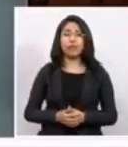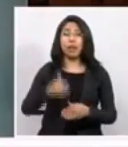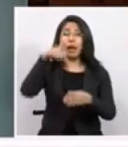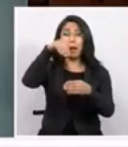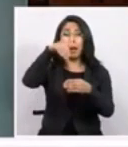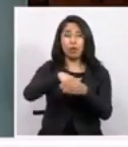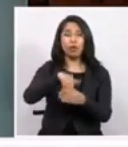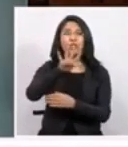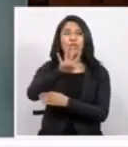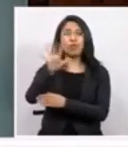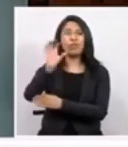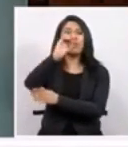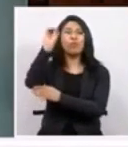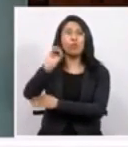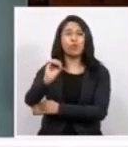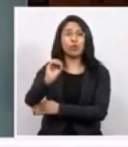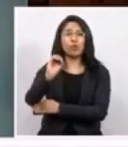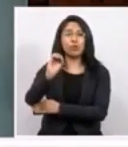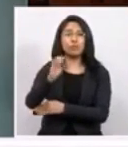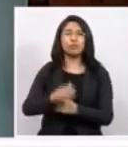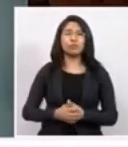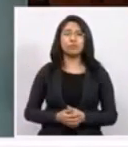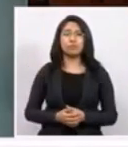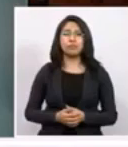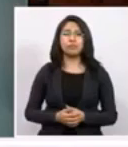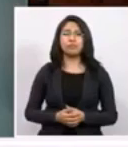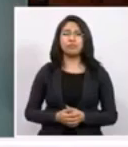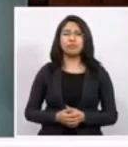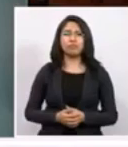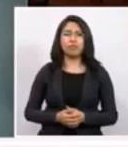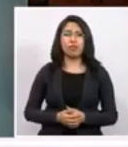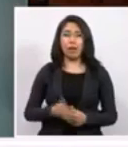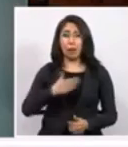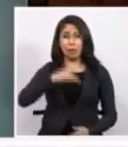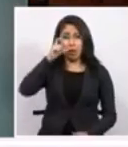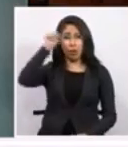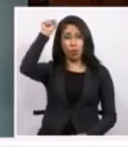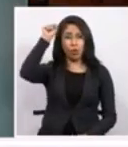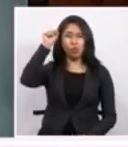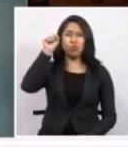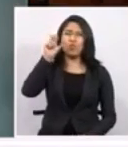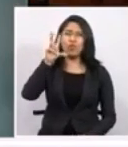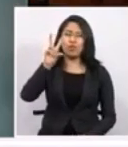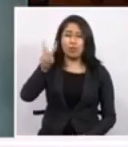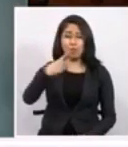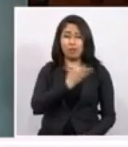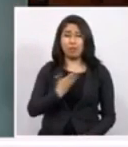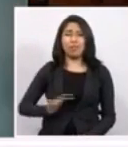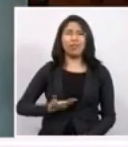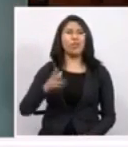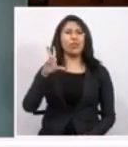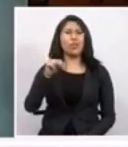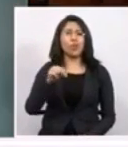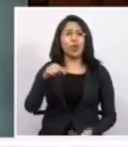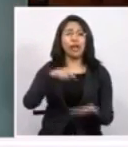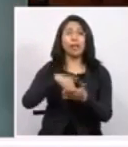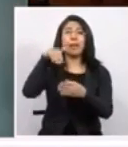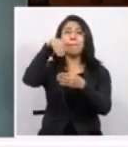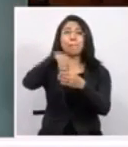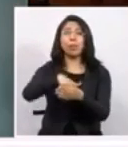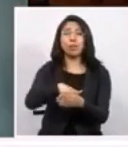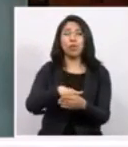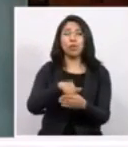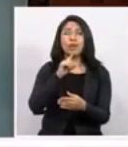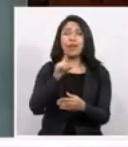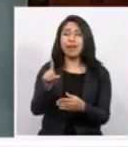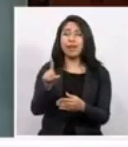del 55.10% no es de Luis Arce ni de Bicho Quehuanca. Ese voto